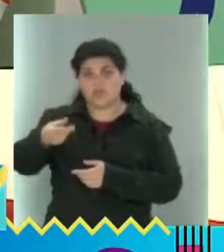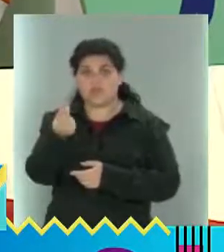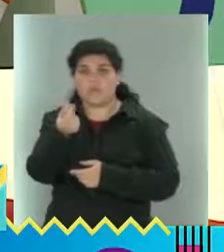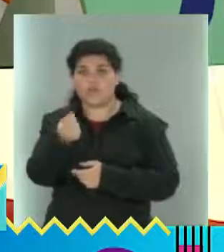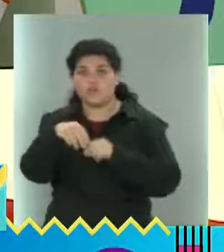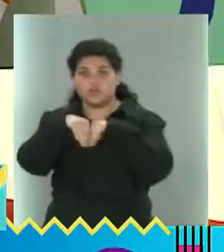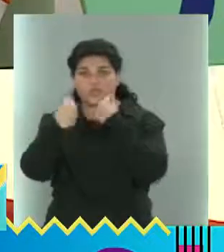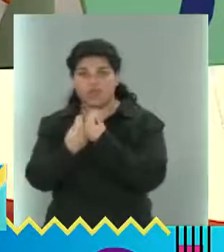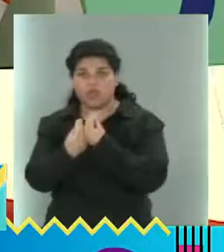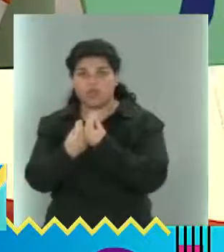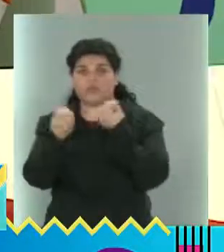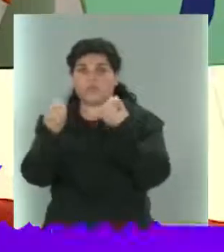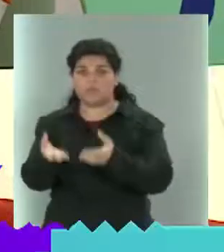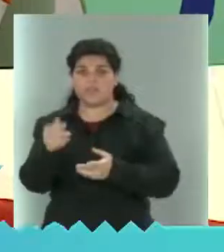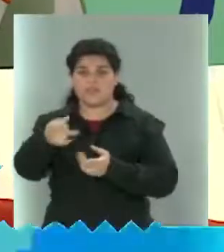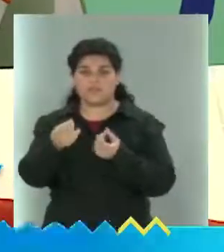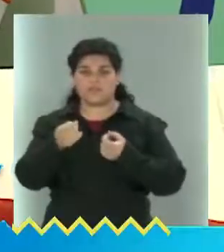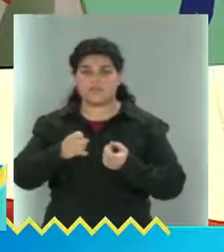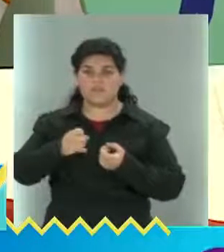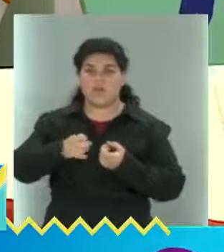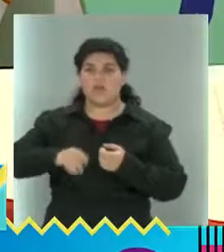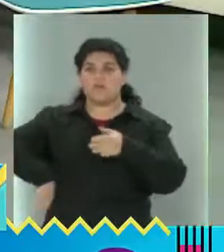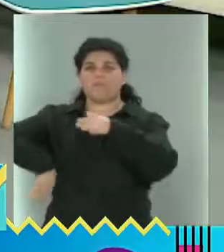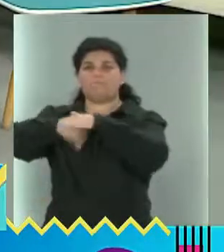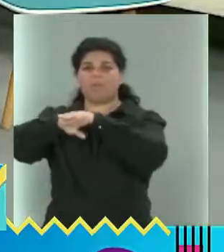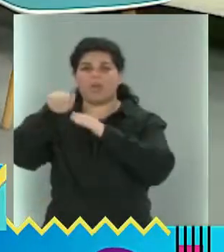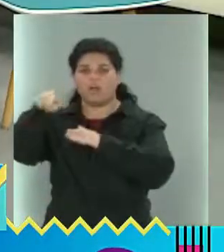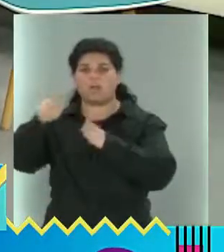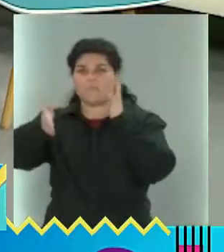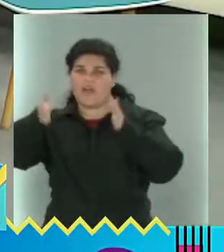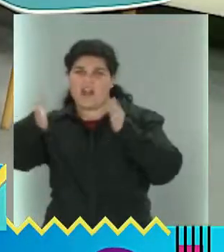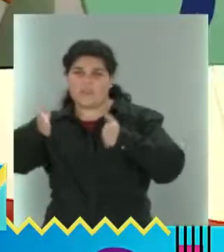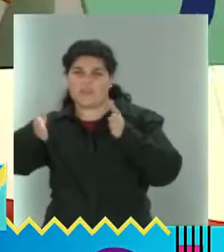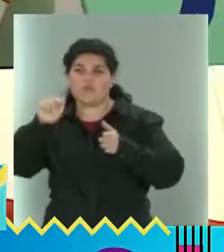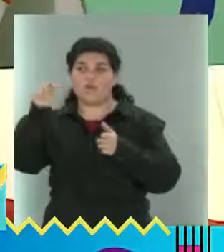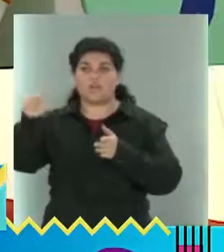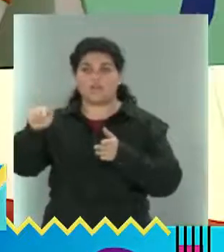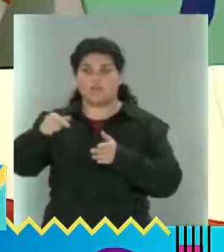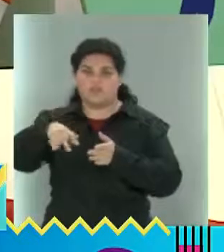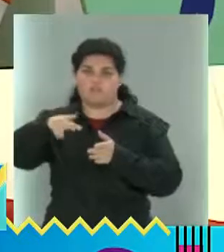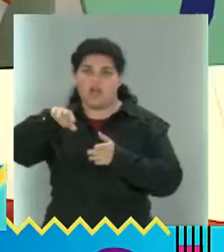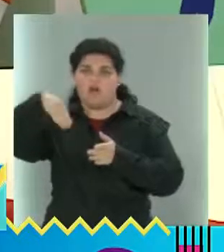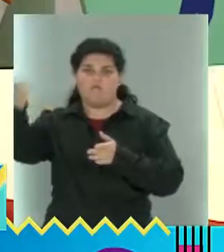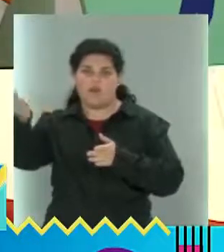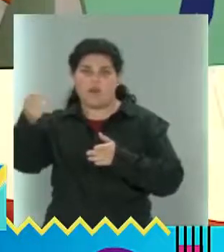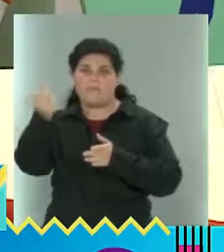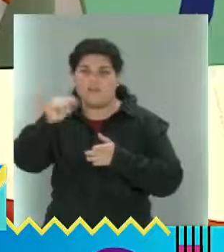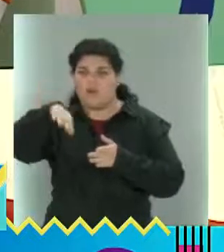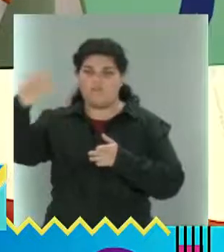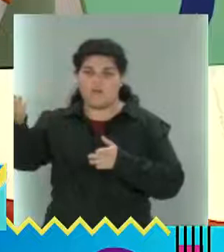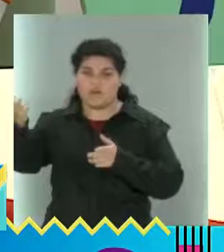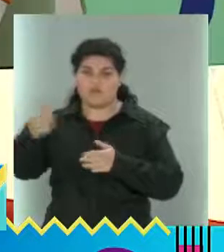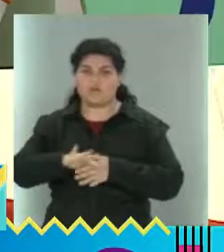como parámetro el precio internacional del crudo, si cerca del 95% del petróleo que usamos